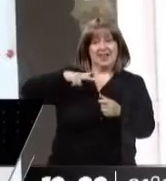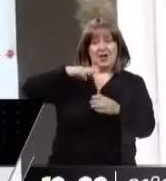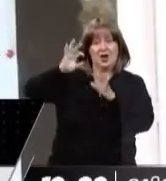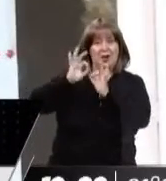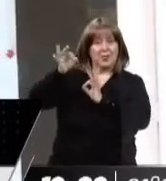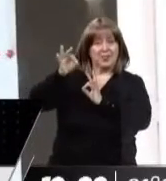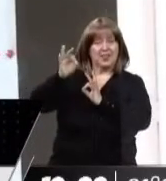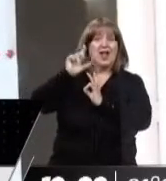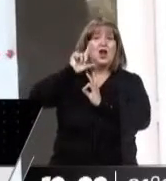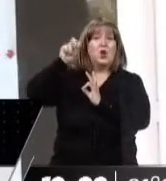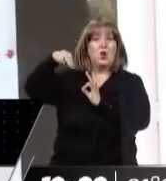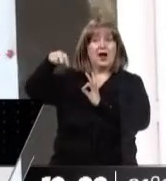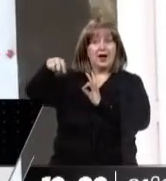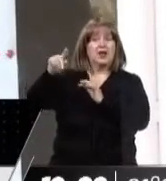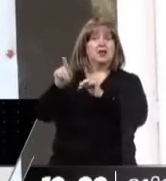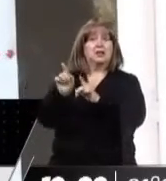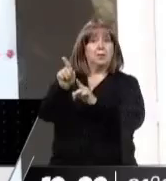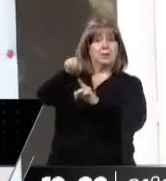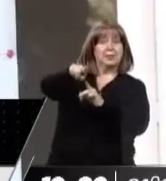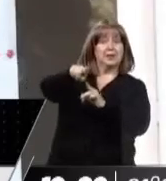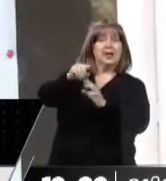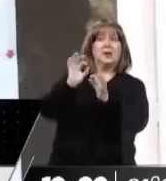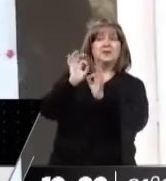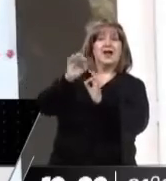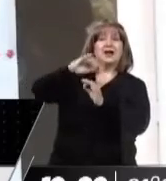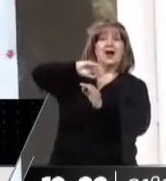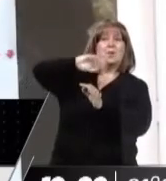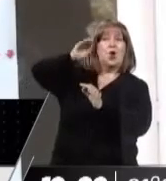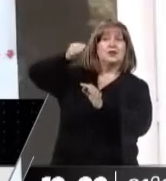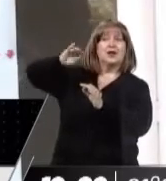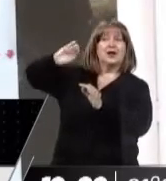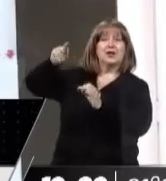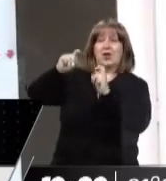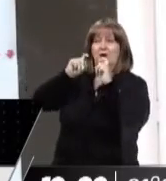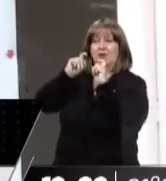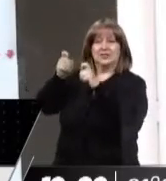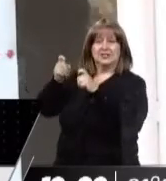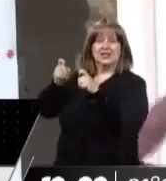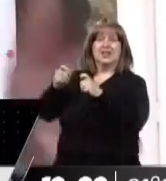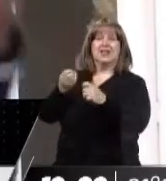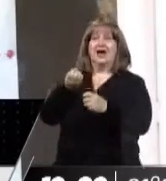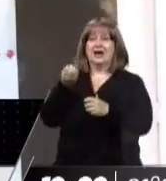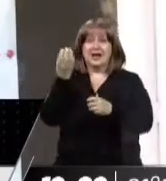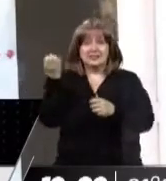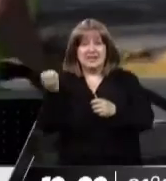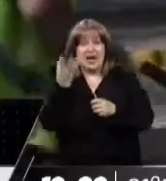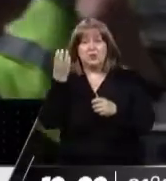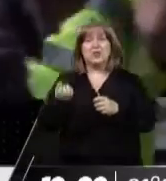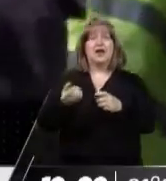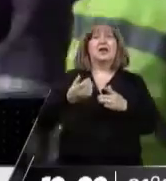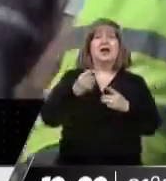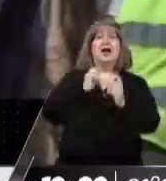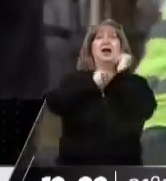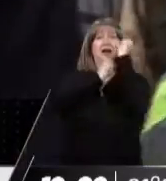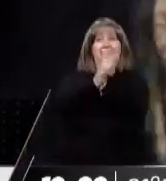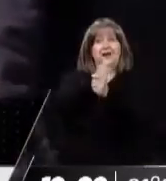de Luján tenemos la adicional de la montaña potrerillos muy visitado cacheuta Carrizal